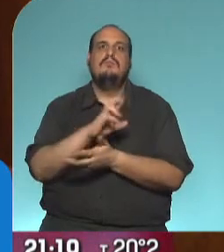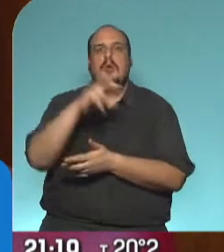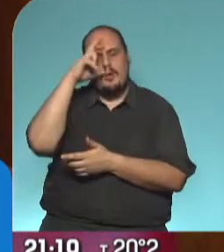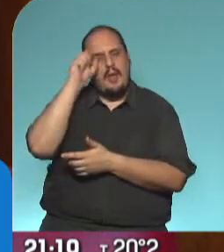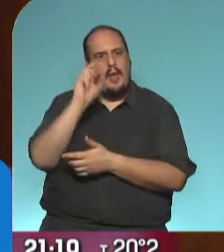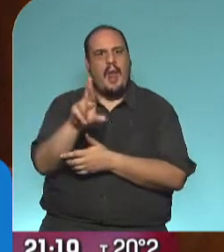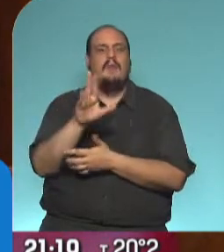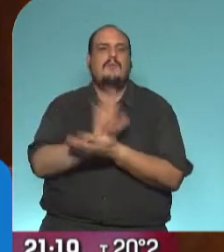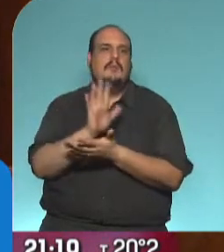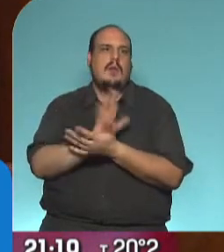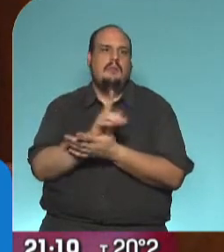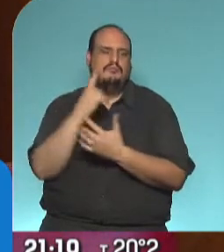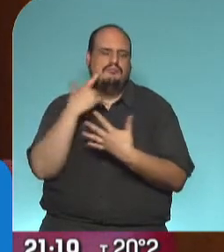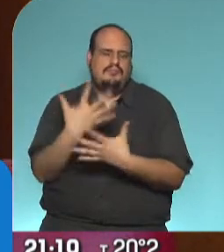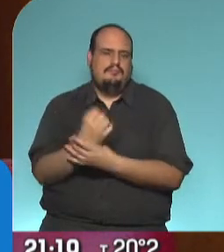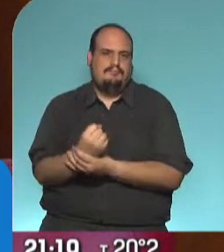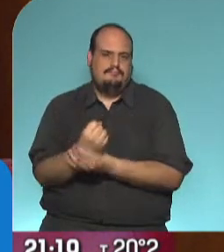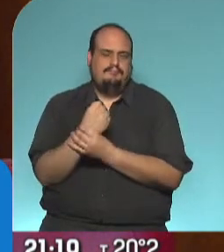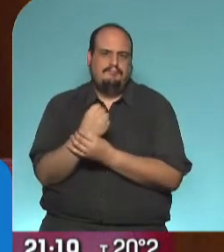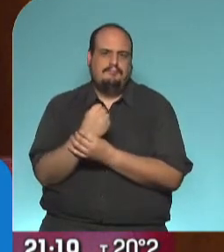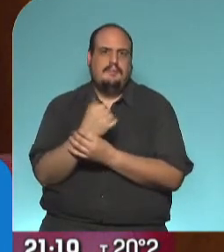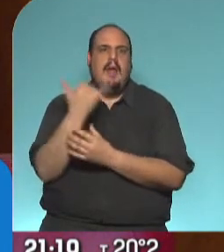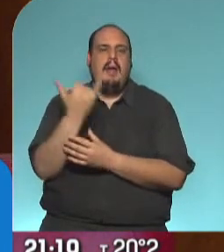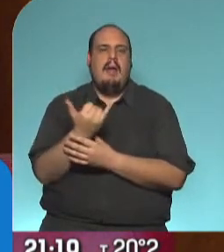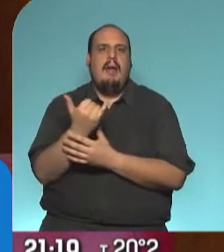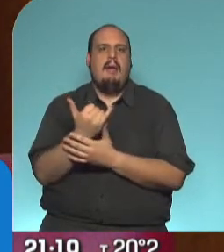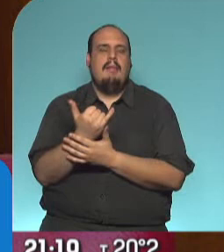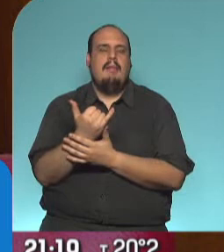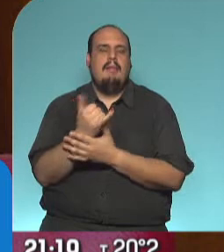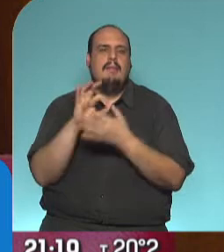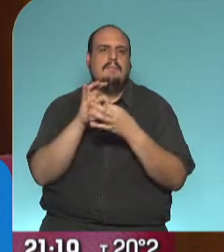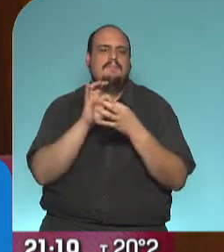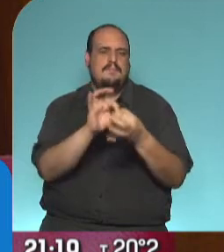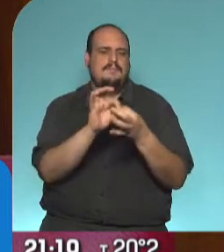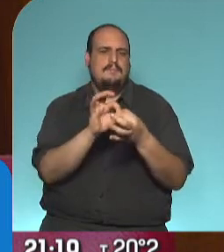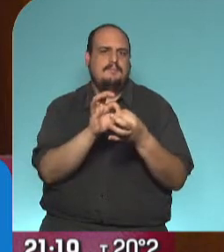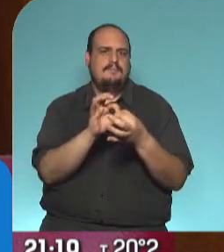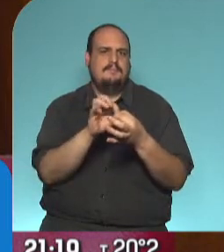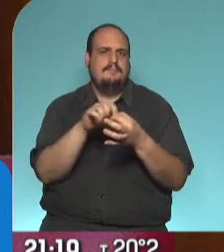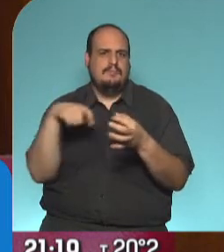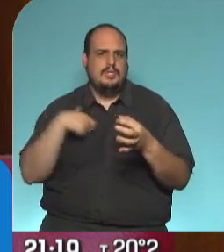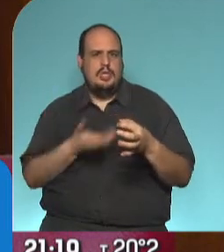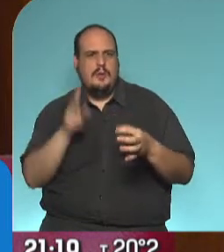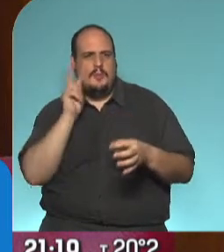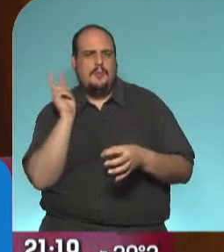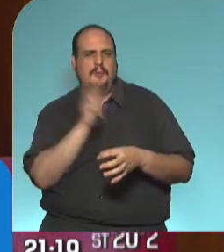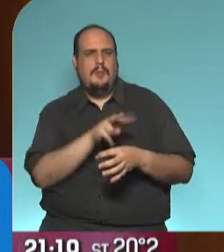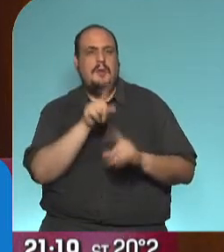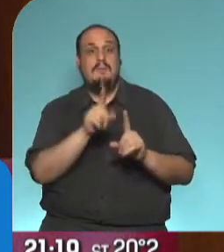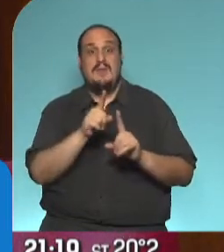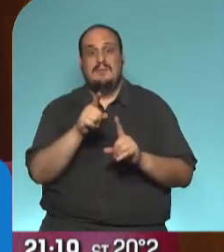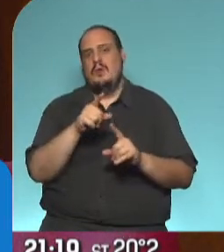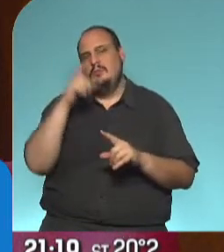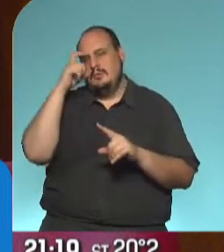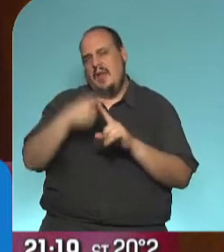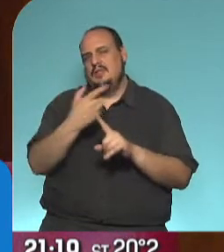es una marca registrada y que, como usted bien decía, tiene una identificación muy clara y muy valiosa, vinculada al último gobierno de